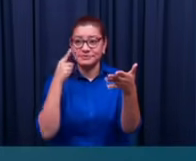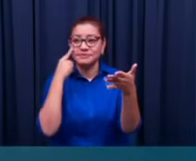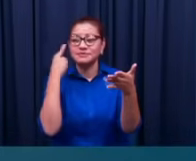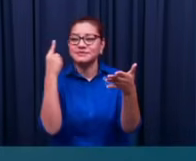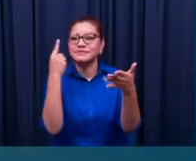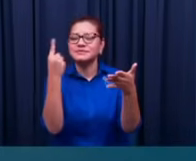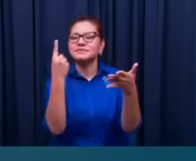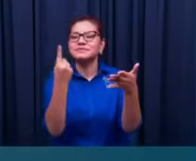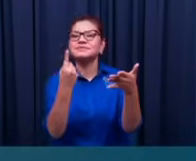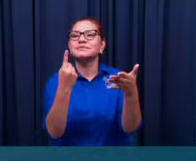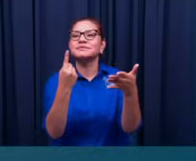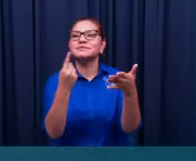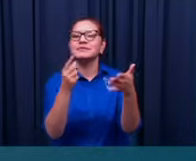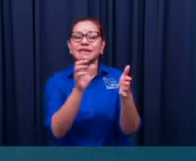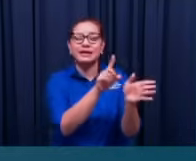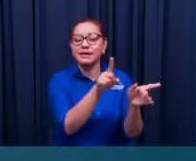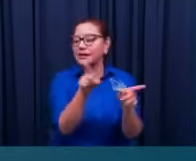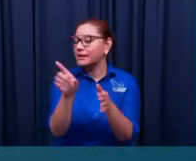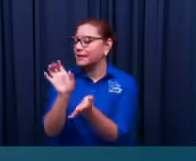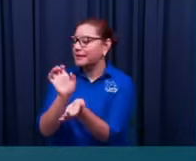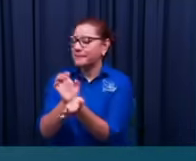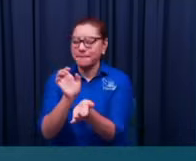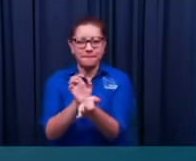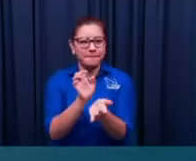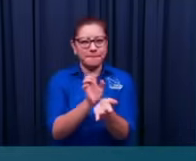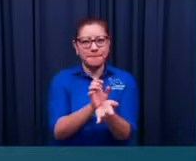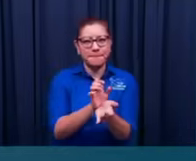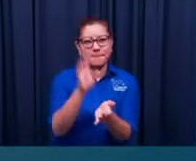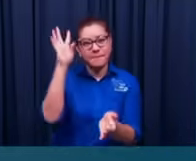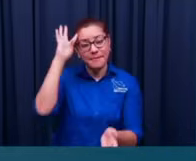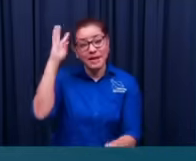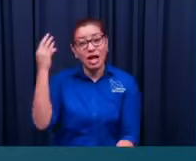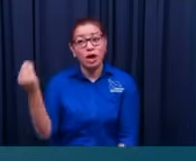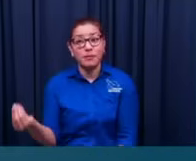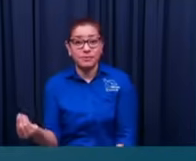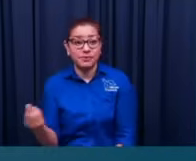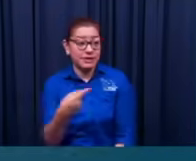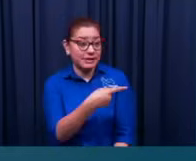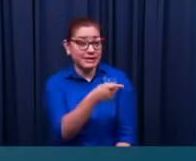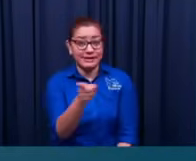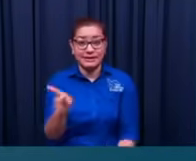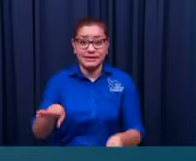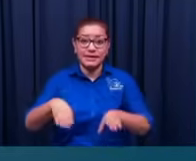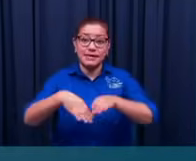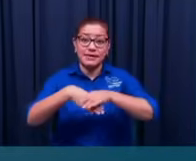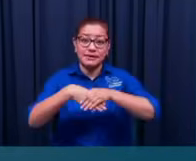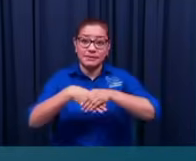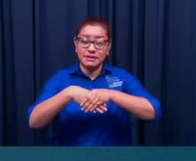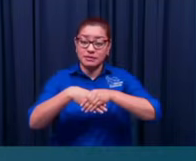¿Sabe por qué le digo espéreme un rato? Porque aquí no solo hay matrimonios.